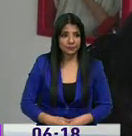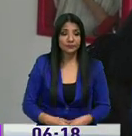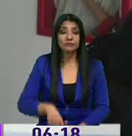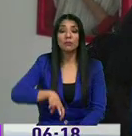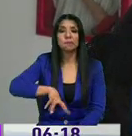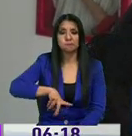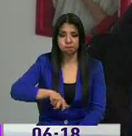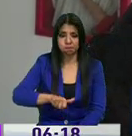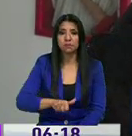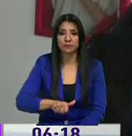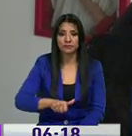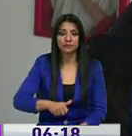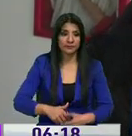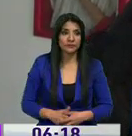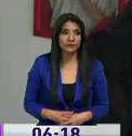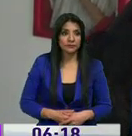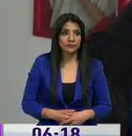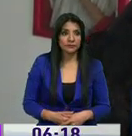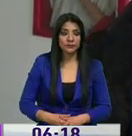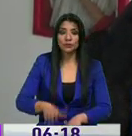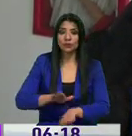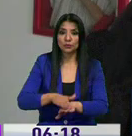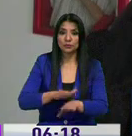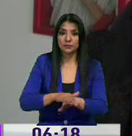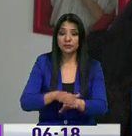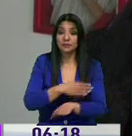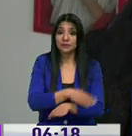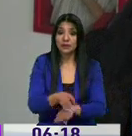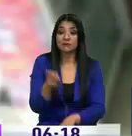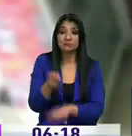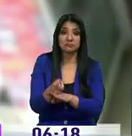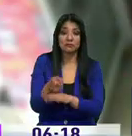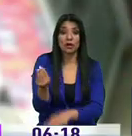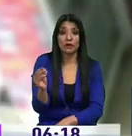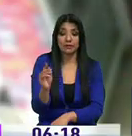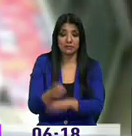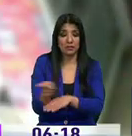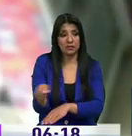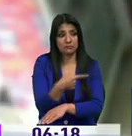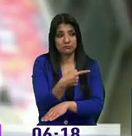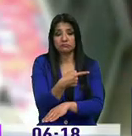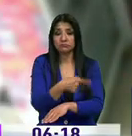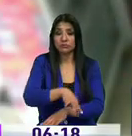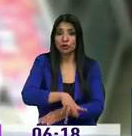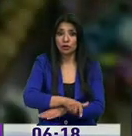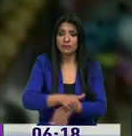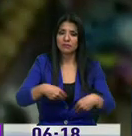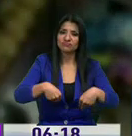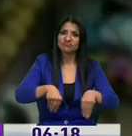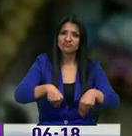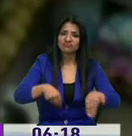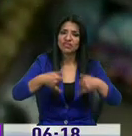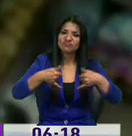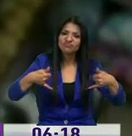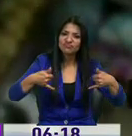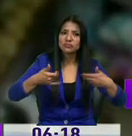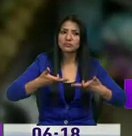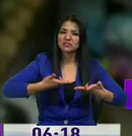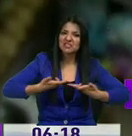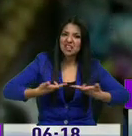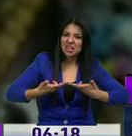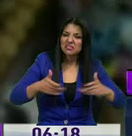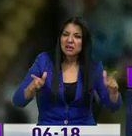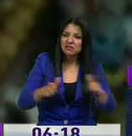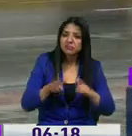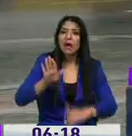presunto delito robo la orden que tenían menores minimarkets y tiendas pequeñas eran el blanco de una presunta organización